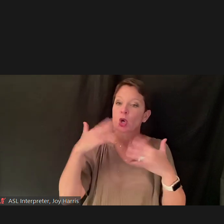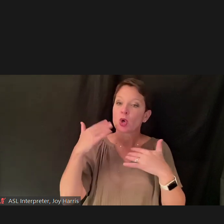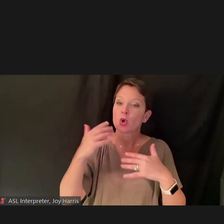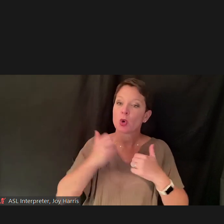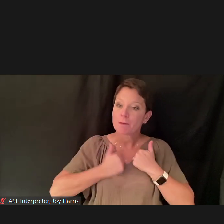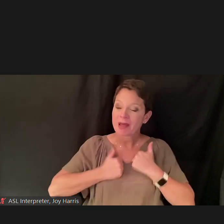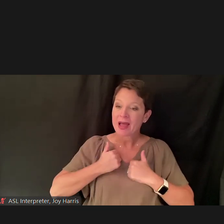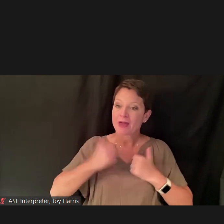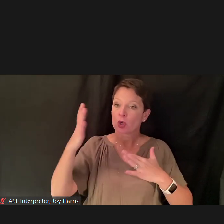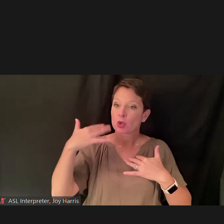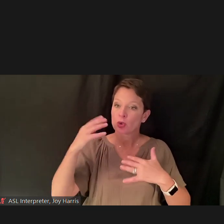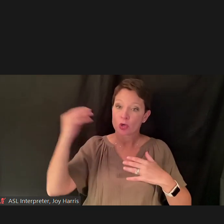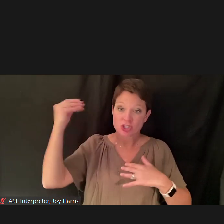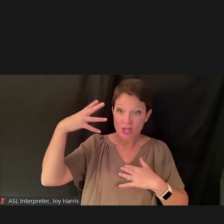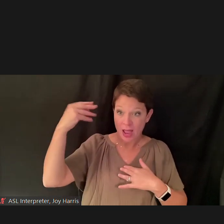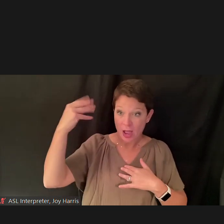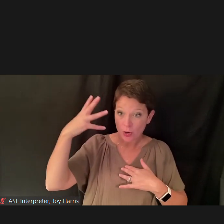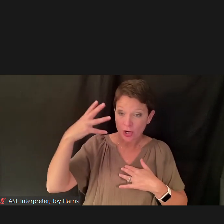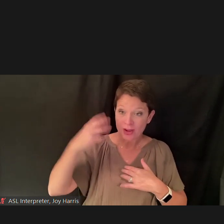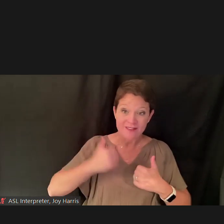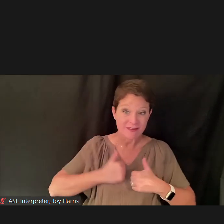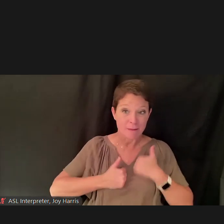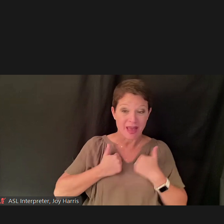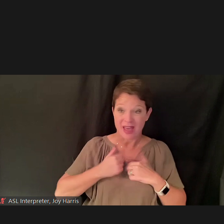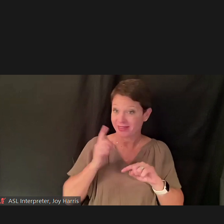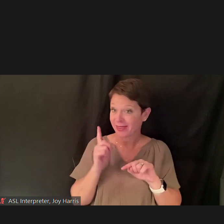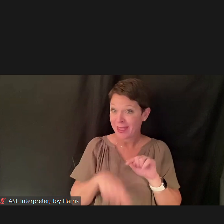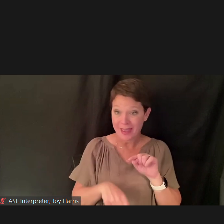alcohol. Que tome una ducha o un baño frío.